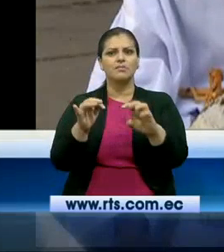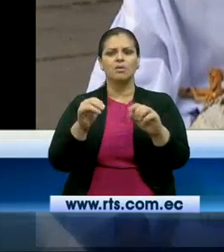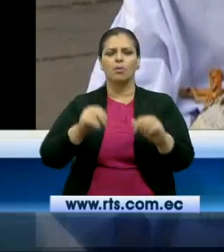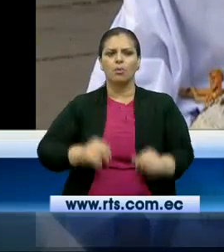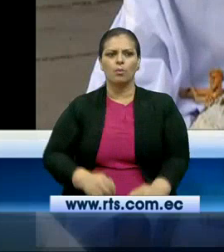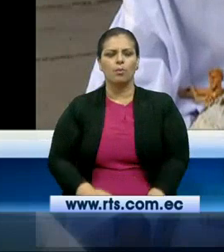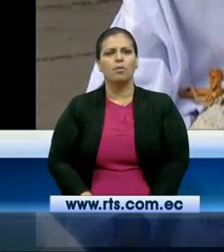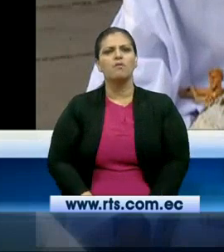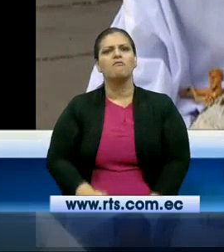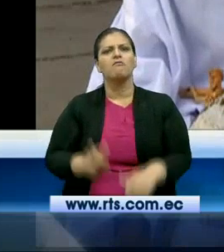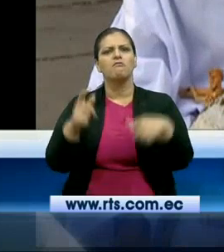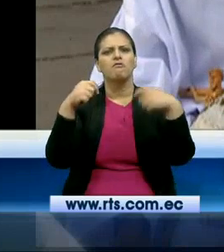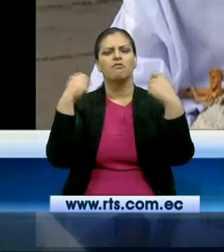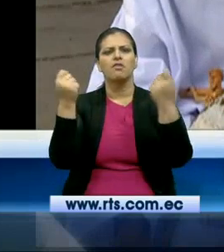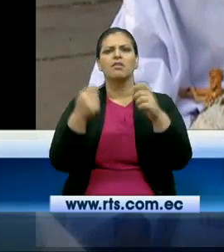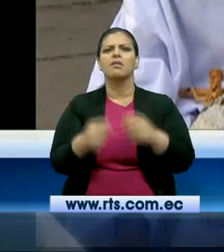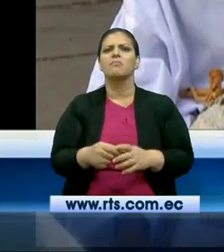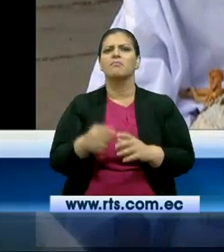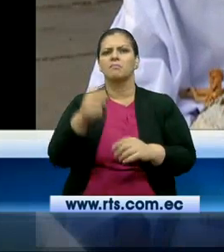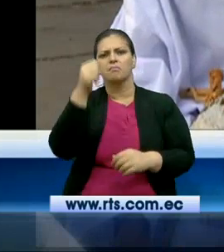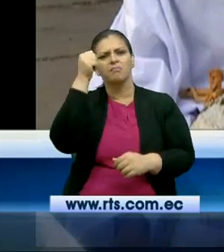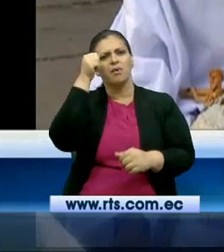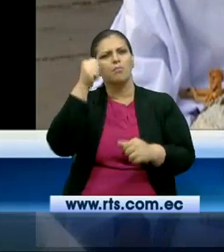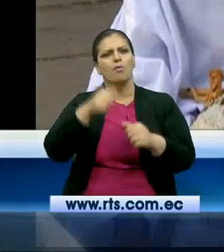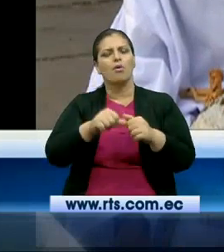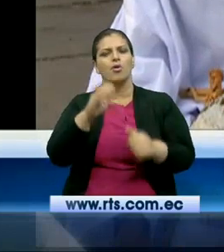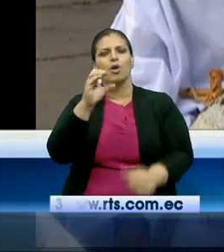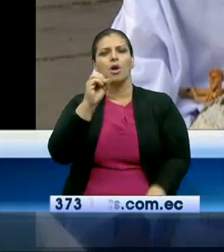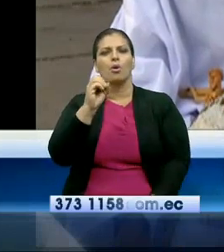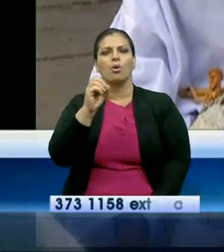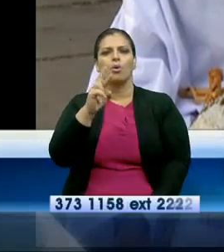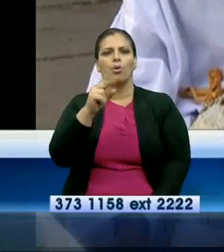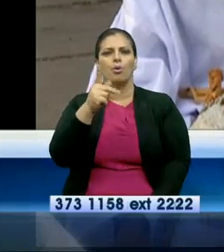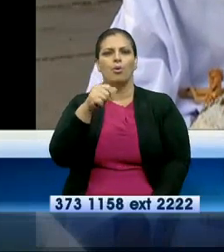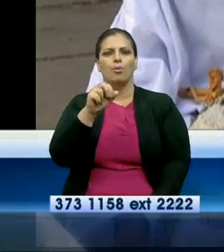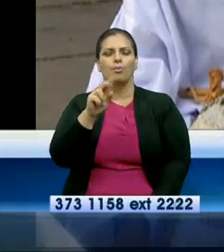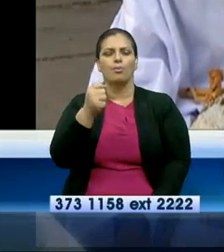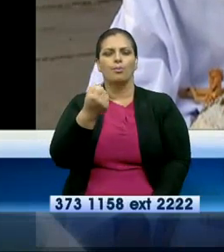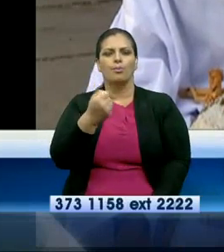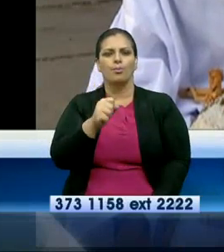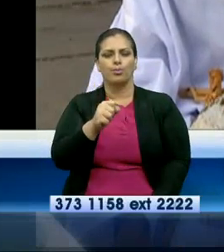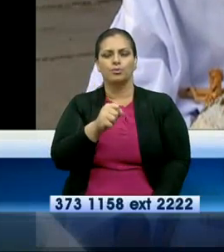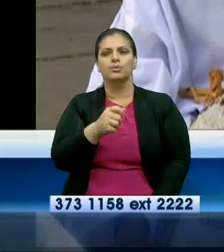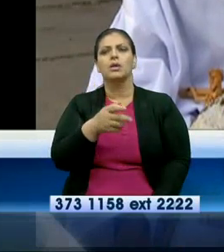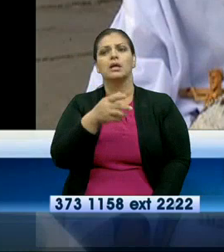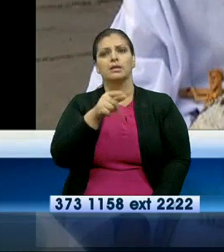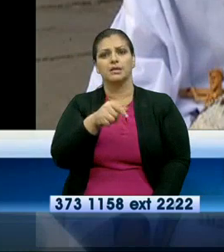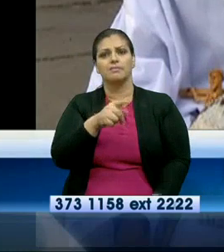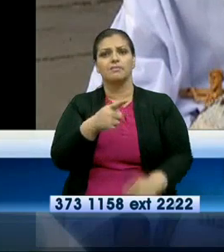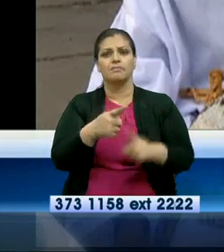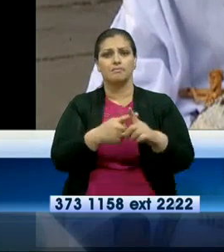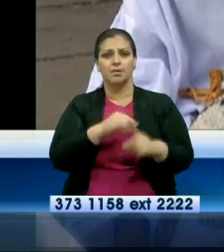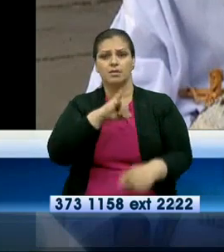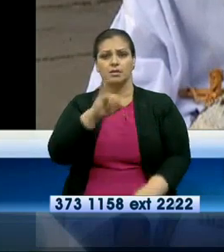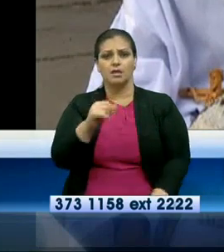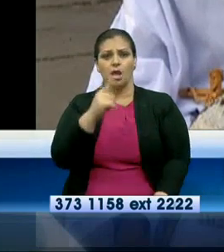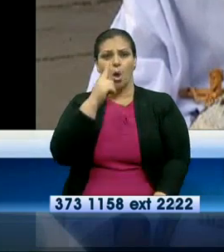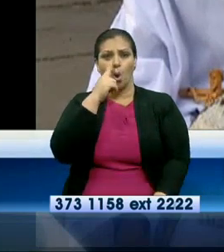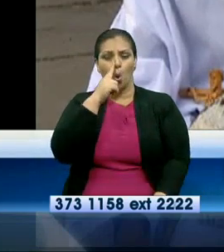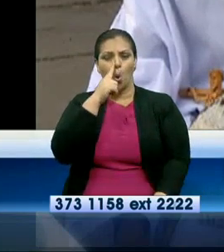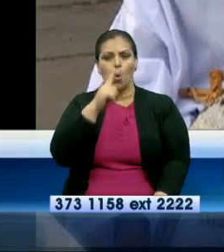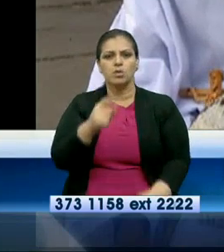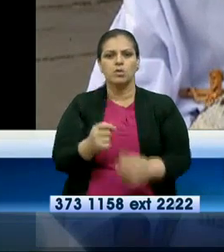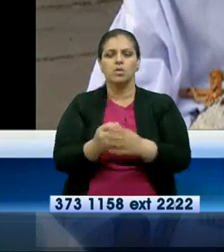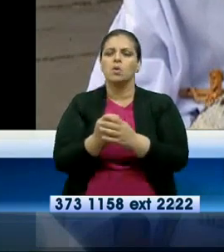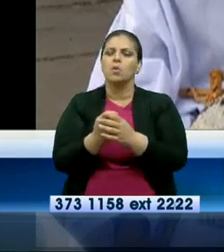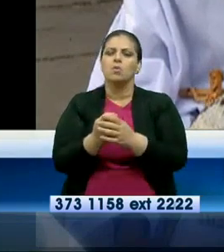Corpus Christi, cada uno de ellos, con antelación a la fiesta de junio, se iban y recogían lo que era retamas, lo que se le conocía